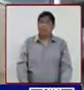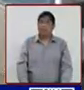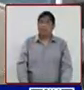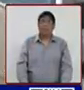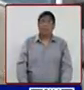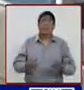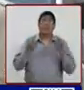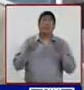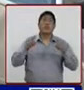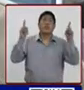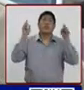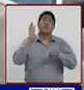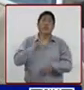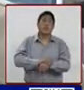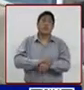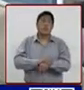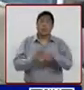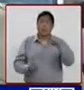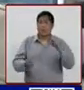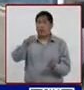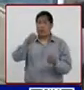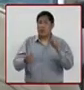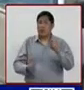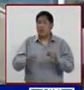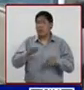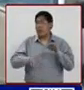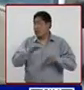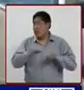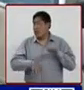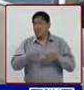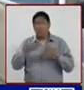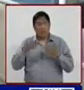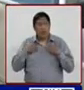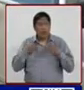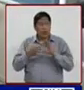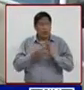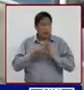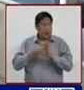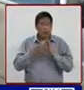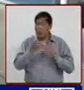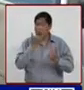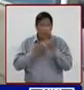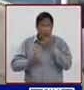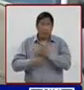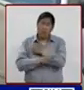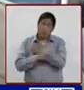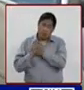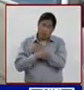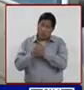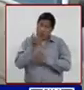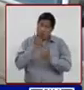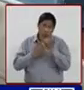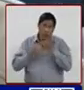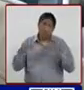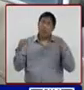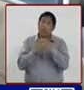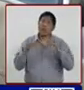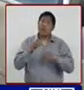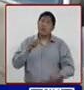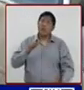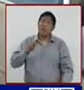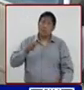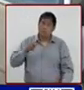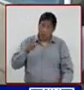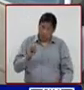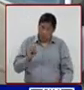Y se logró la detención del vehículo que posiblemente tenga relación con el hecho del robo agravado suscitado en la avenida Manco Cápac